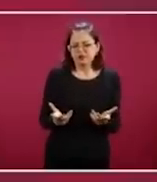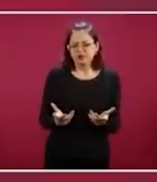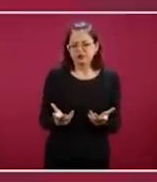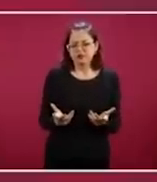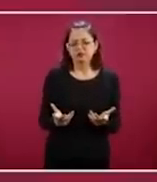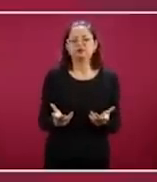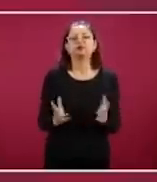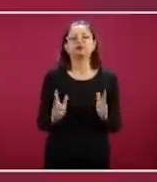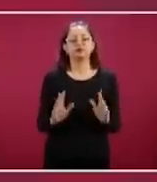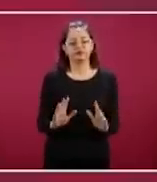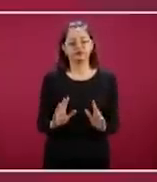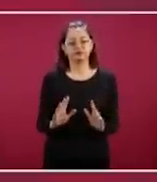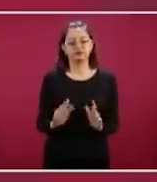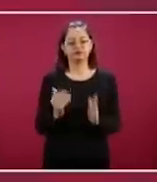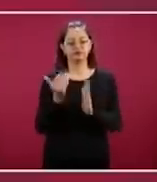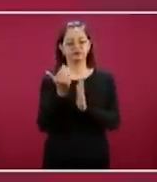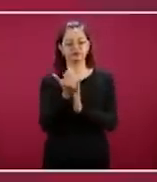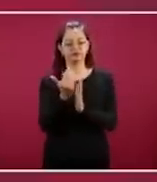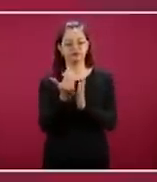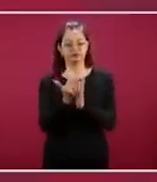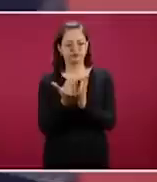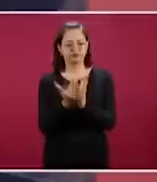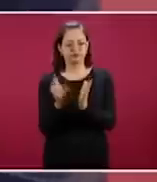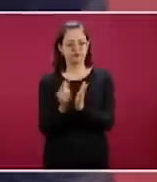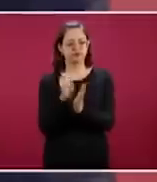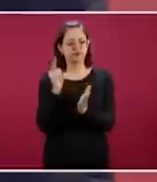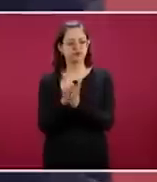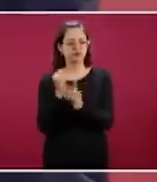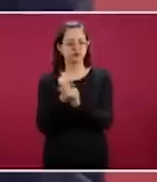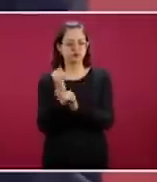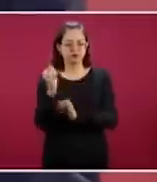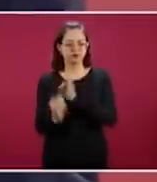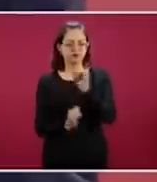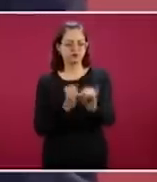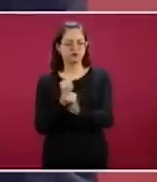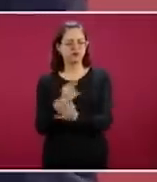en el marco de las leyes internacionales,